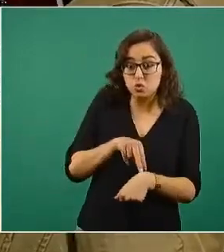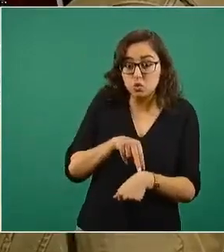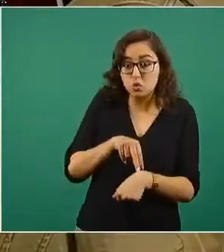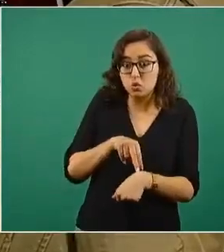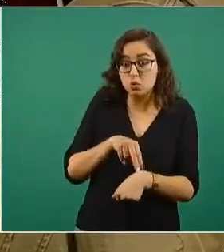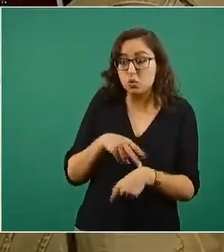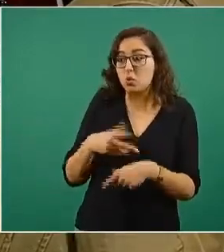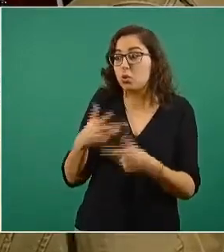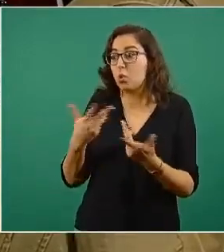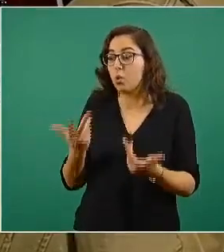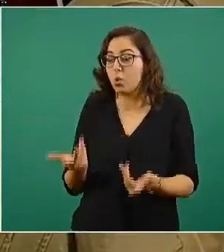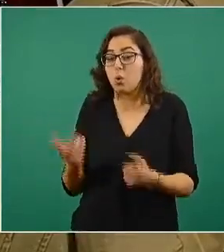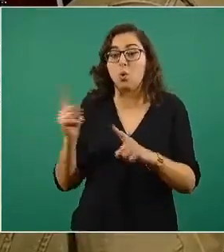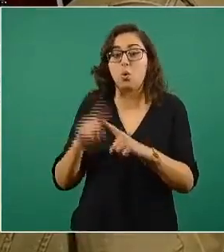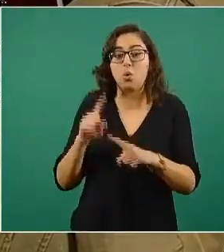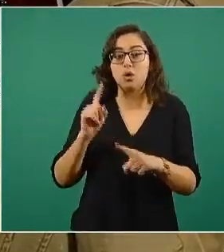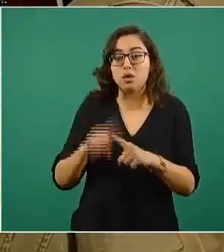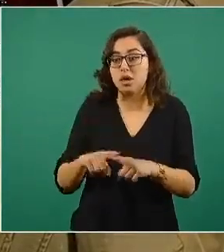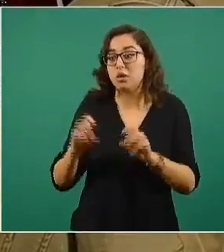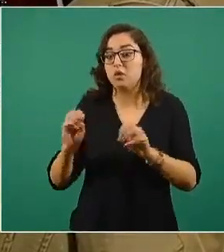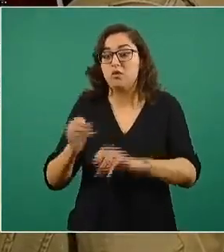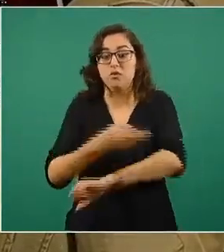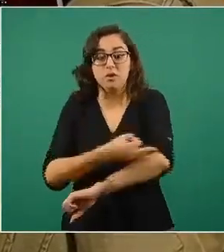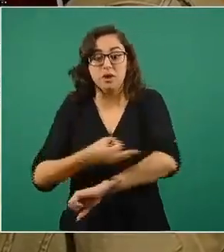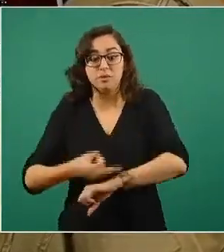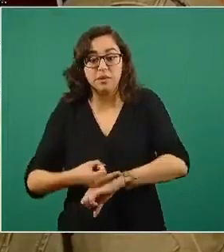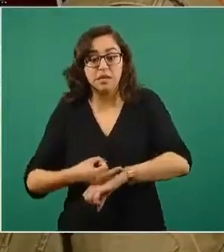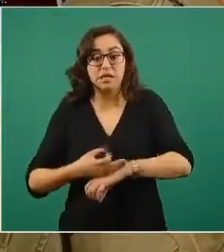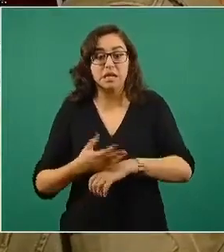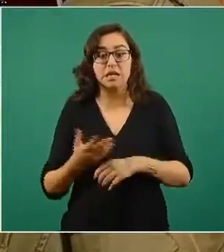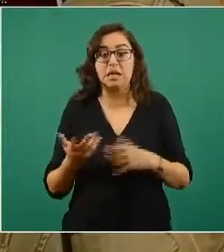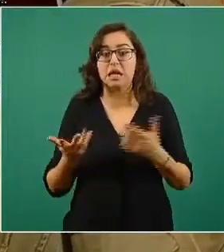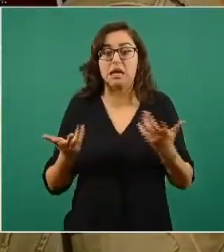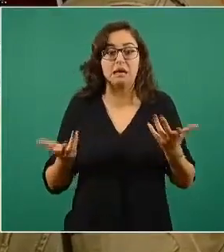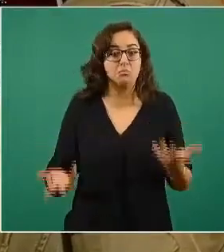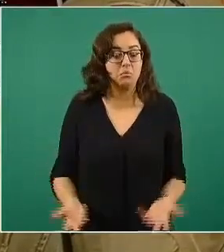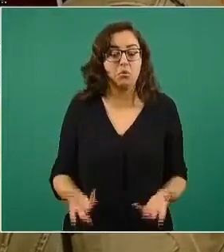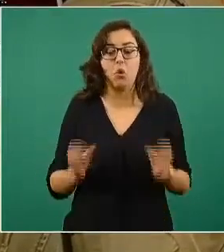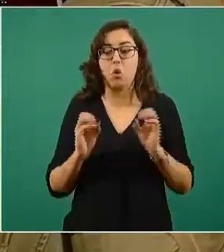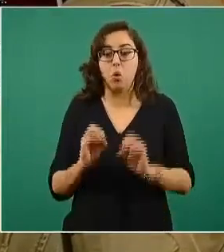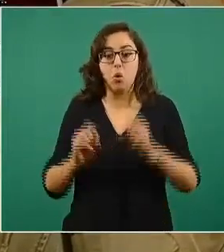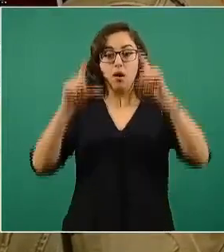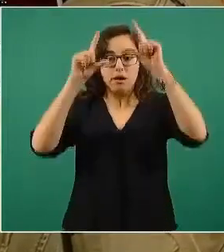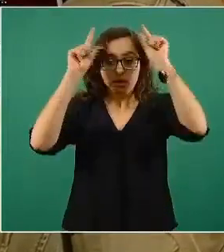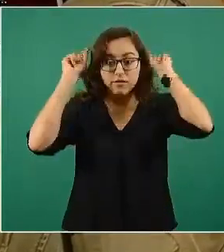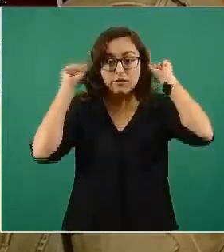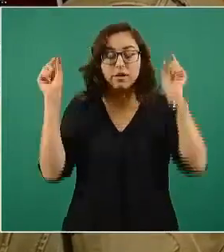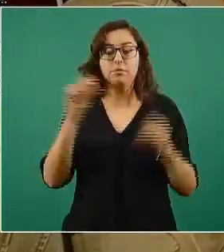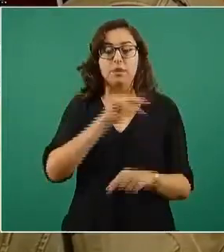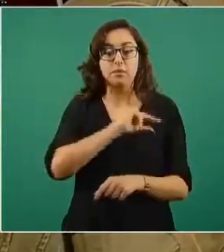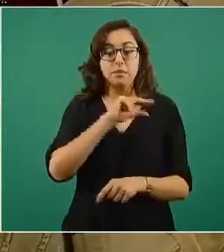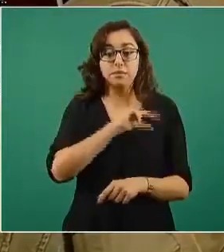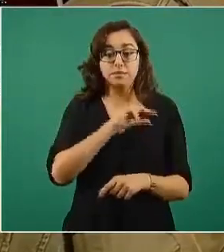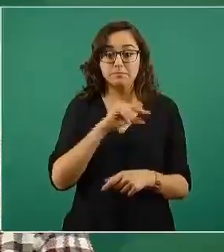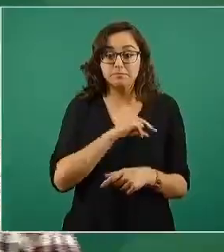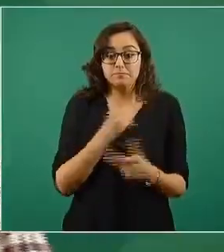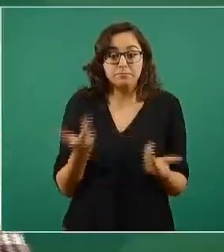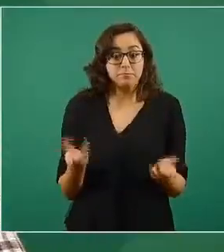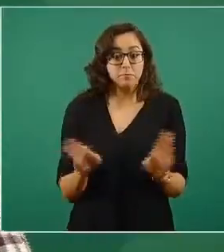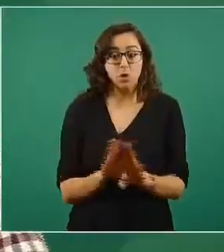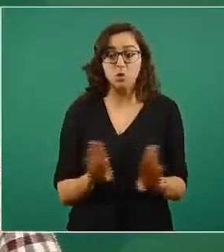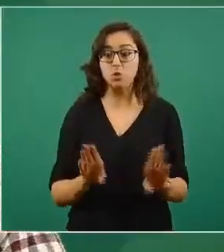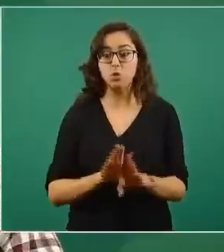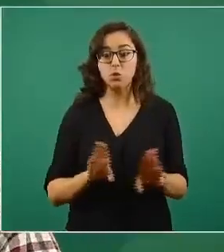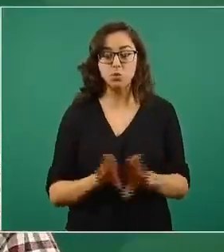de ser vacunado, o la familia, o aquí interviene la enfermera? ¿Y cómo podría ser, doctor? ¿Cómo no? Este